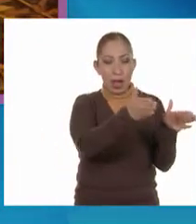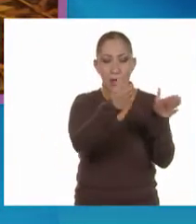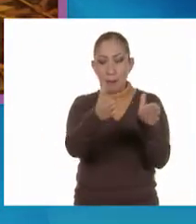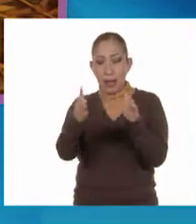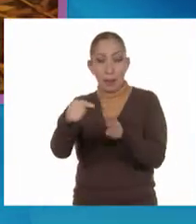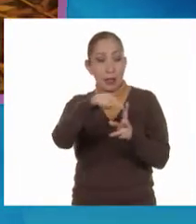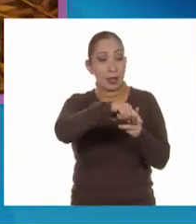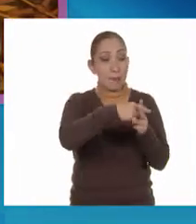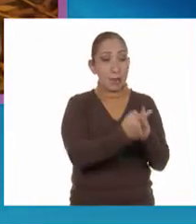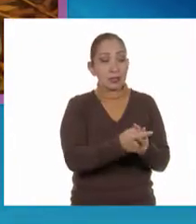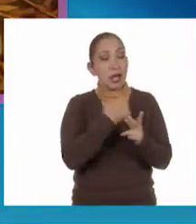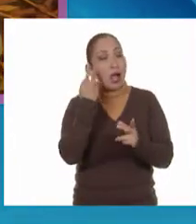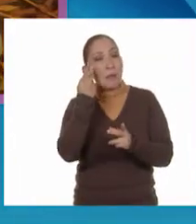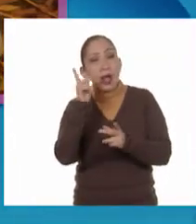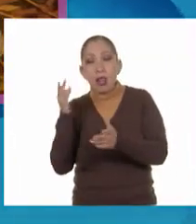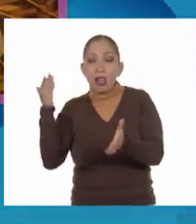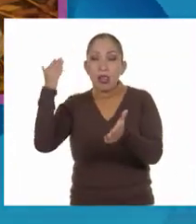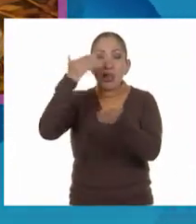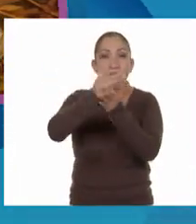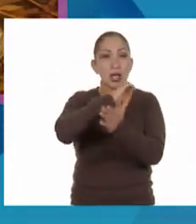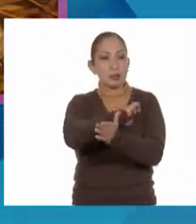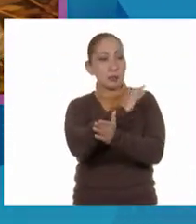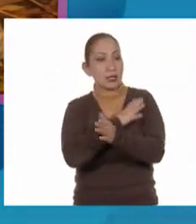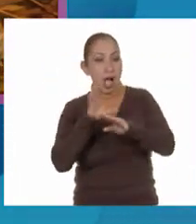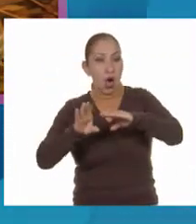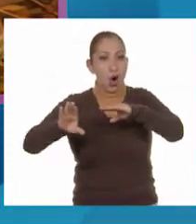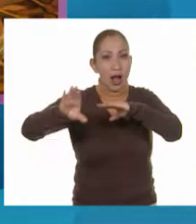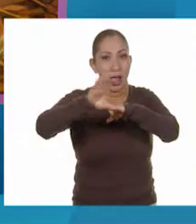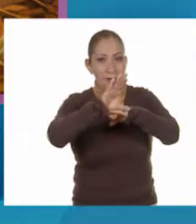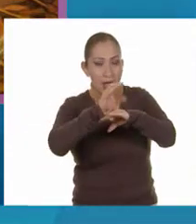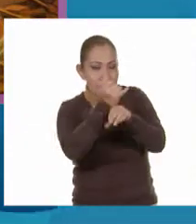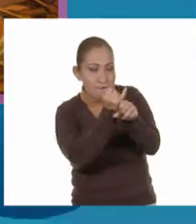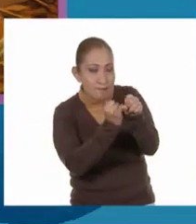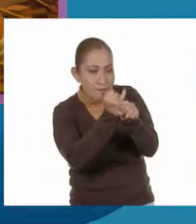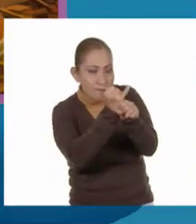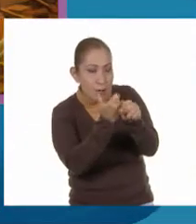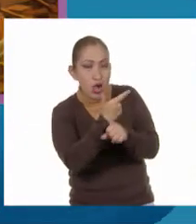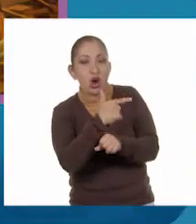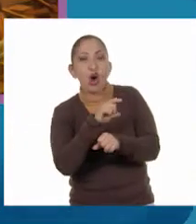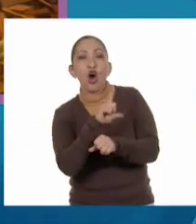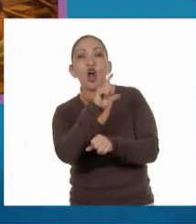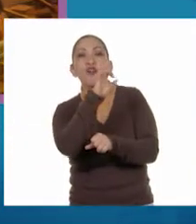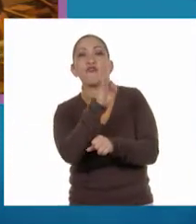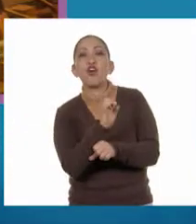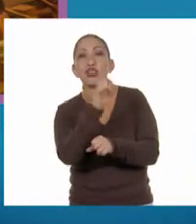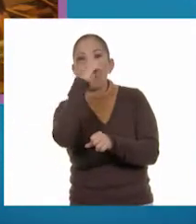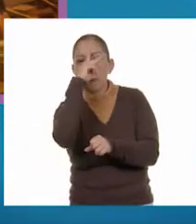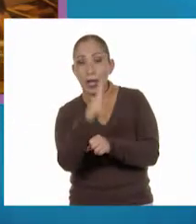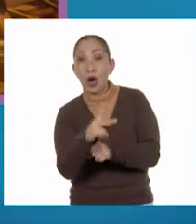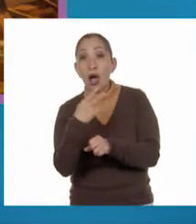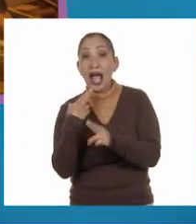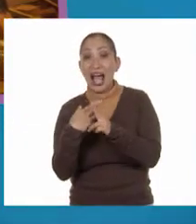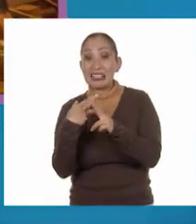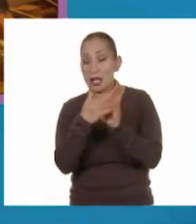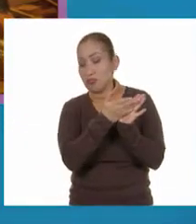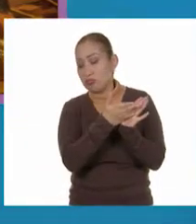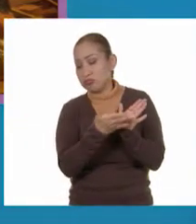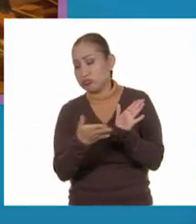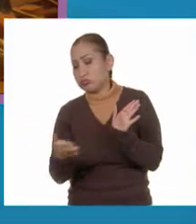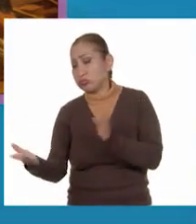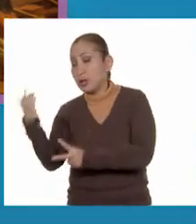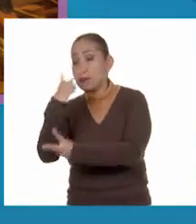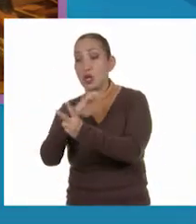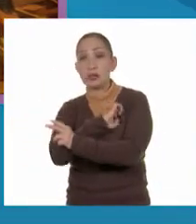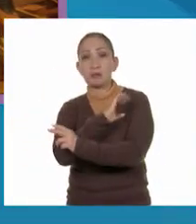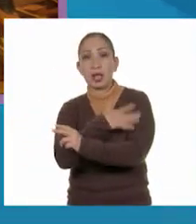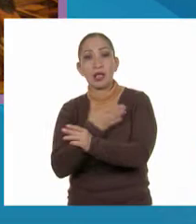desde los viajes de exploración sobre las costas caribeñas y el Golfo de México, hasta la llegada de la expedición de Hernán Cortés a la